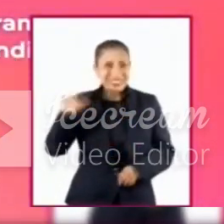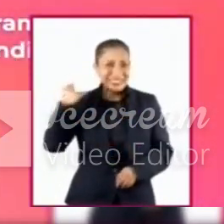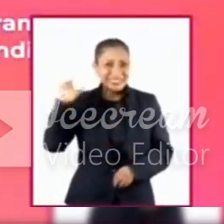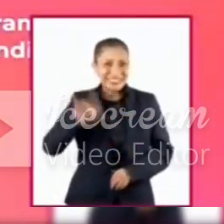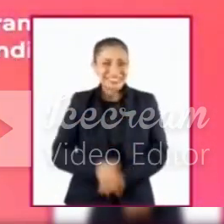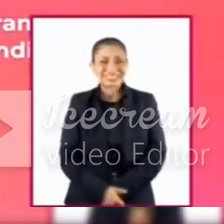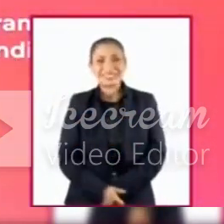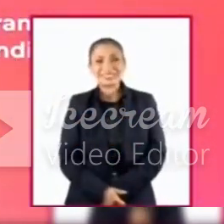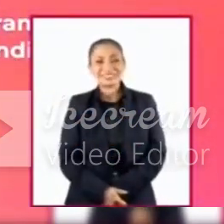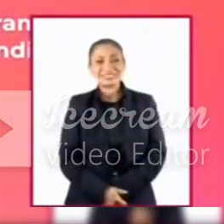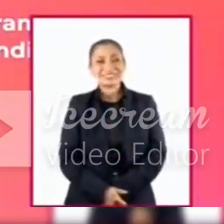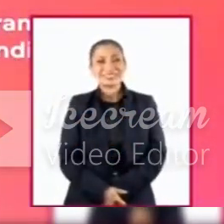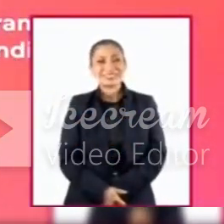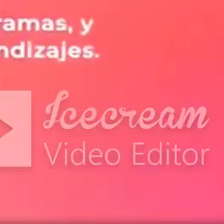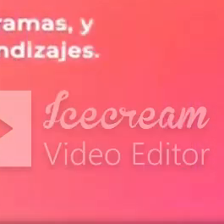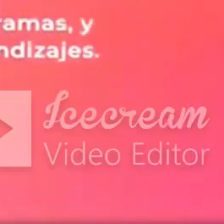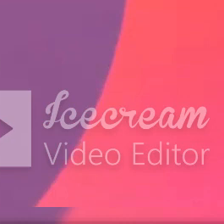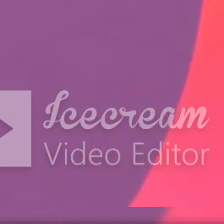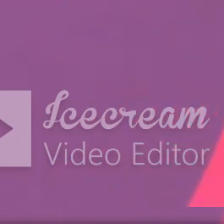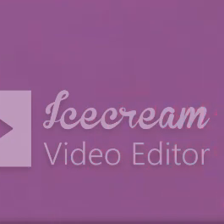aprendizajes.